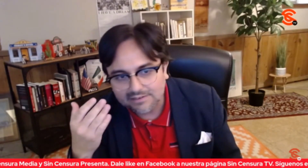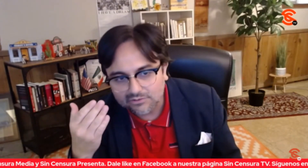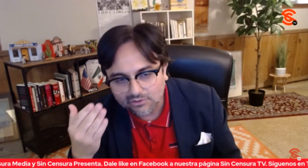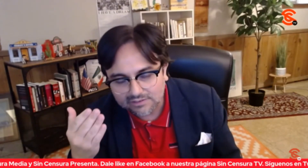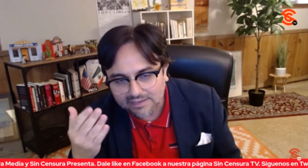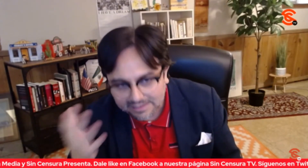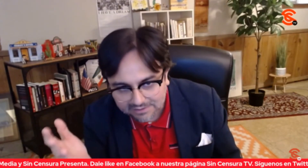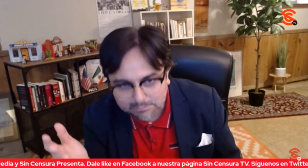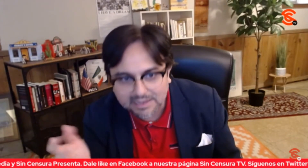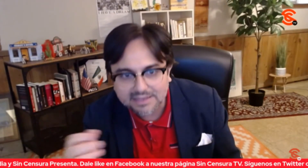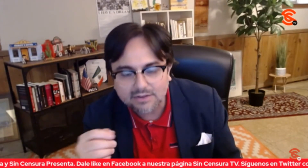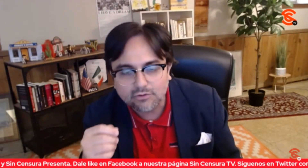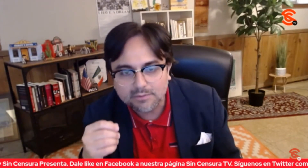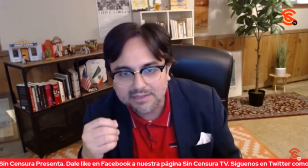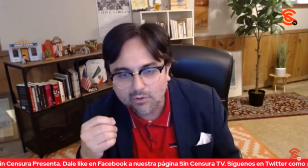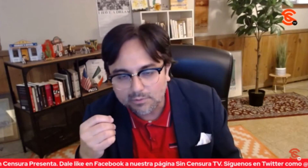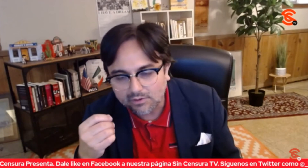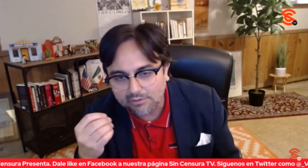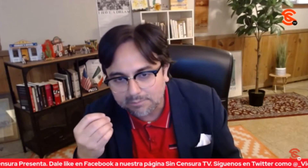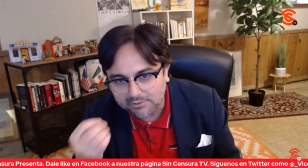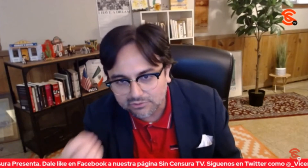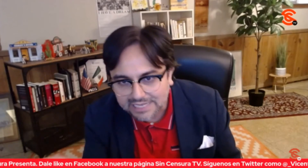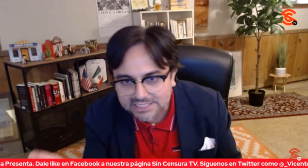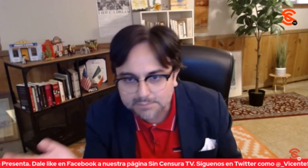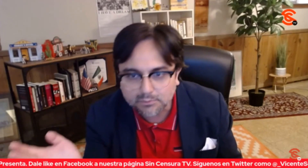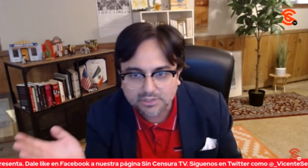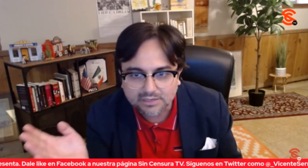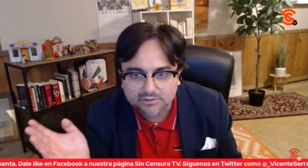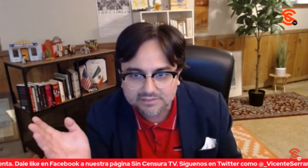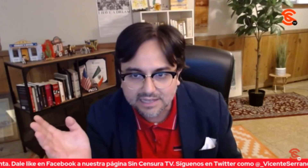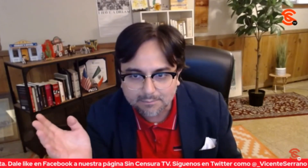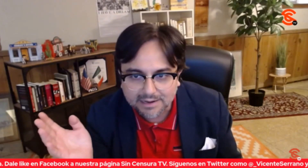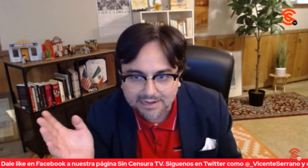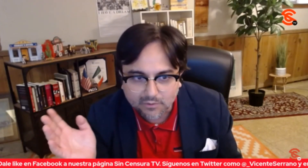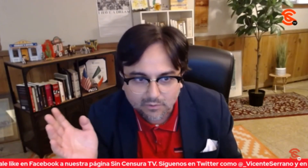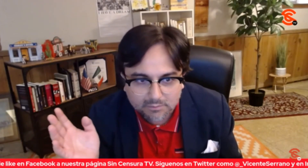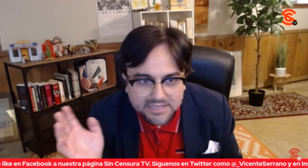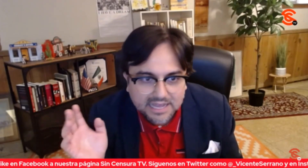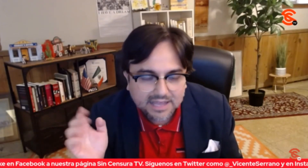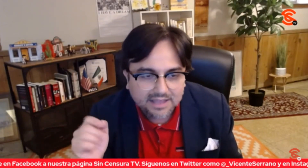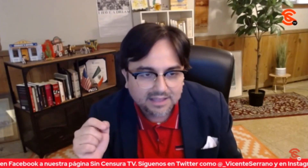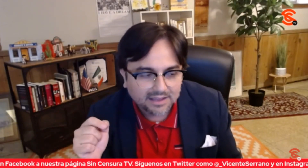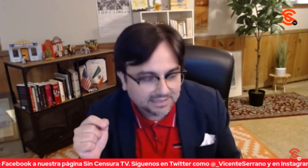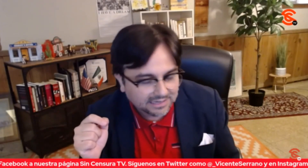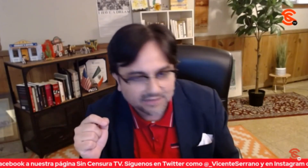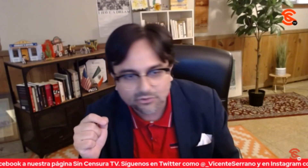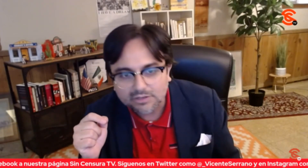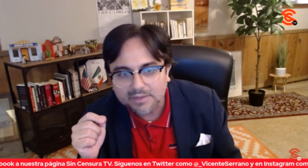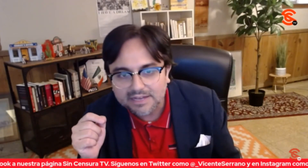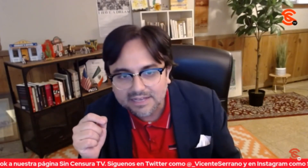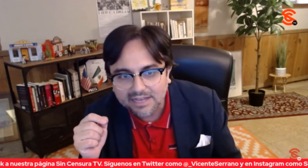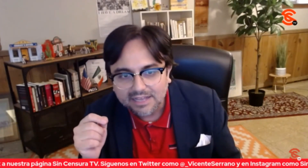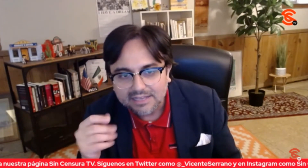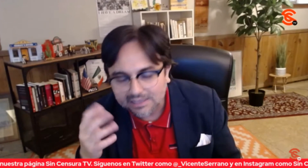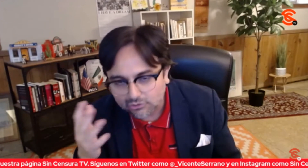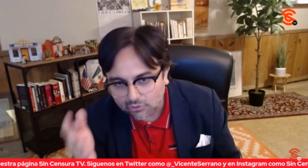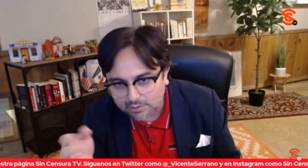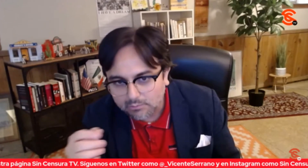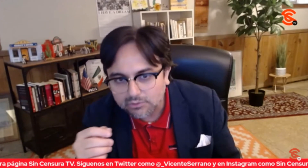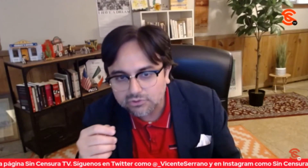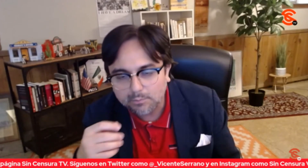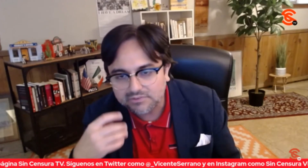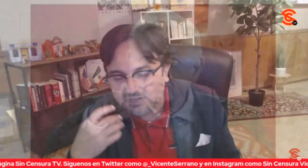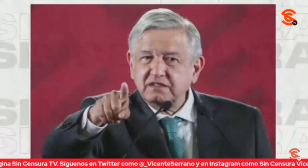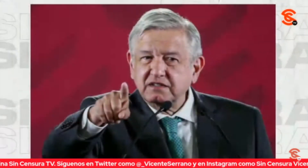fueron las elecciones allá en España le fue bien al gobierno de Pedro Sánchez porque no está mal la economía ahí en la nación ibérica, que eso